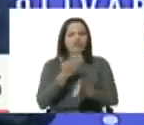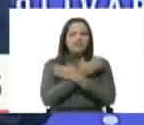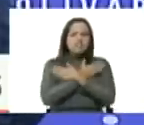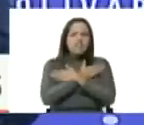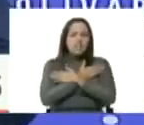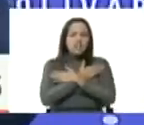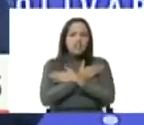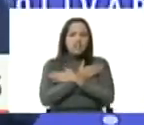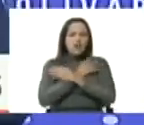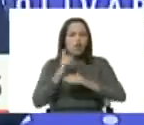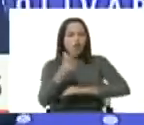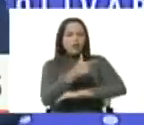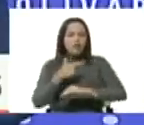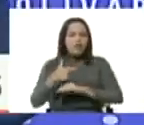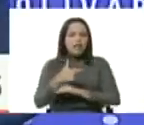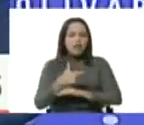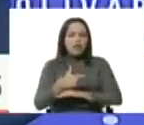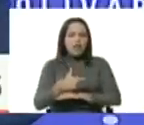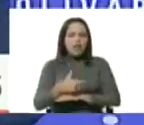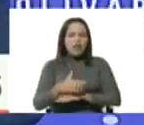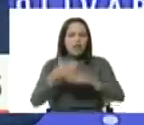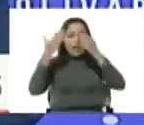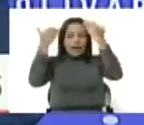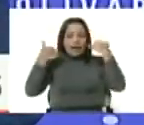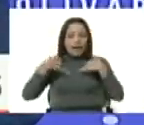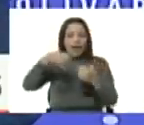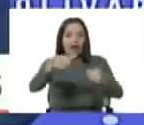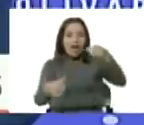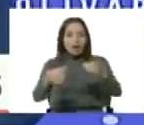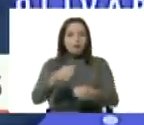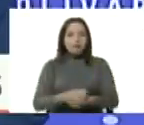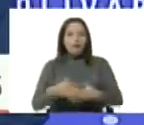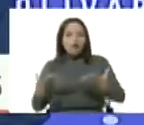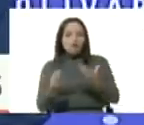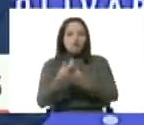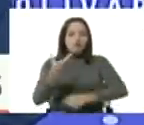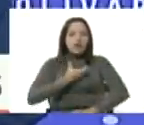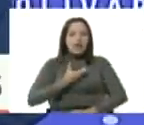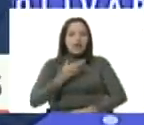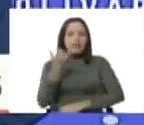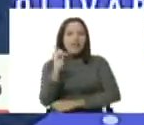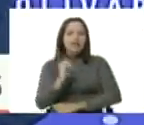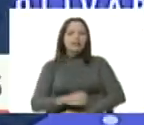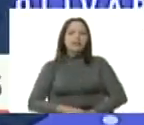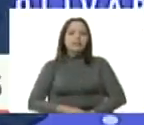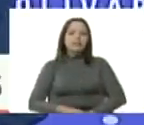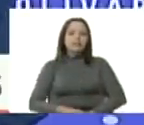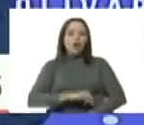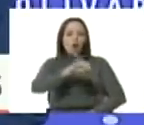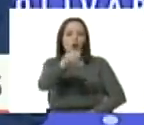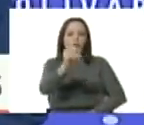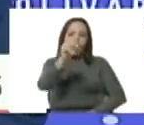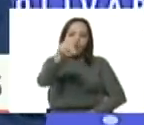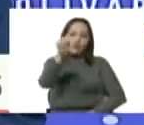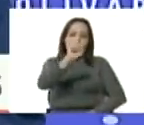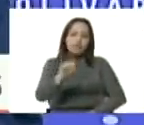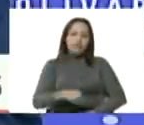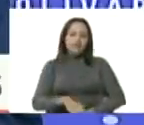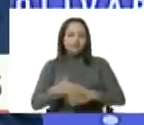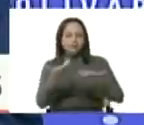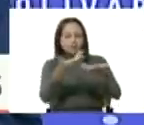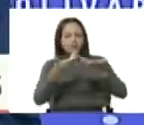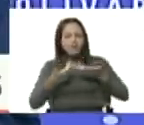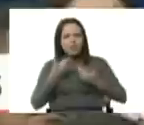gobernadora Carmen Teresa Meléndez Rivas y a este tremendo alcalde que tenemos en Barquisimeto. Jonás, ¿qué nos traes tú, por